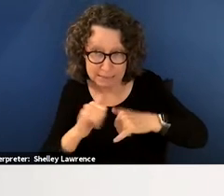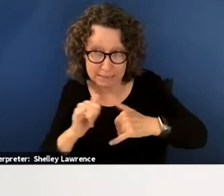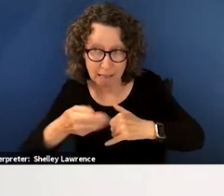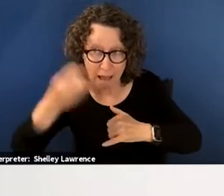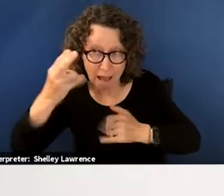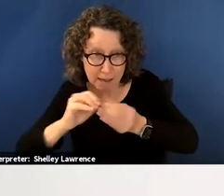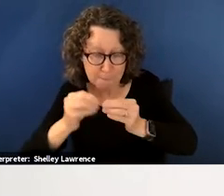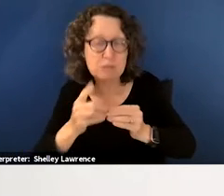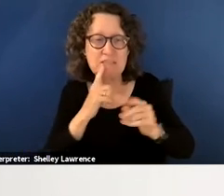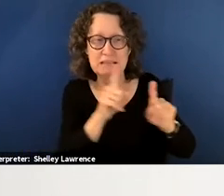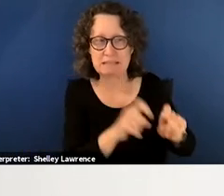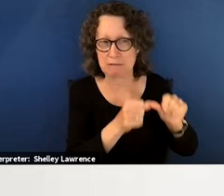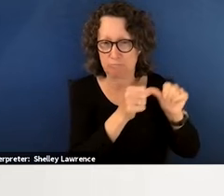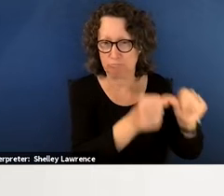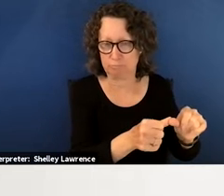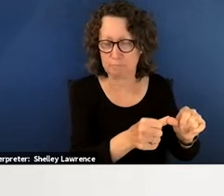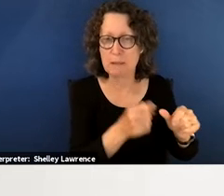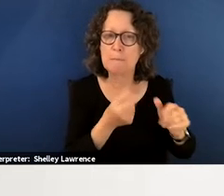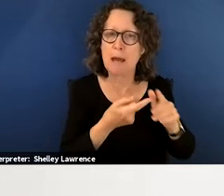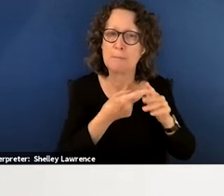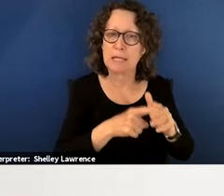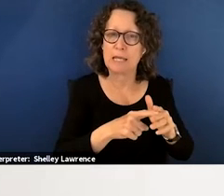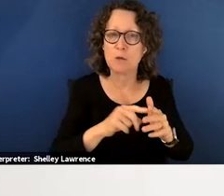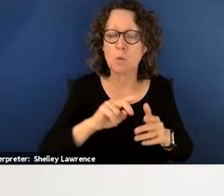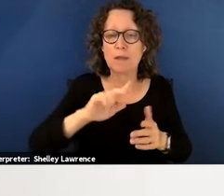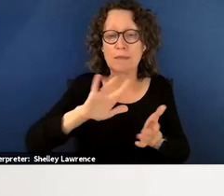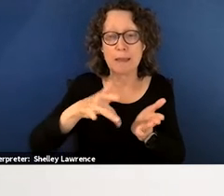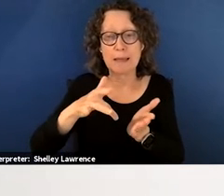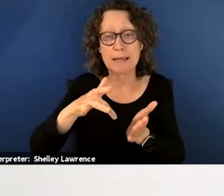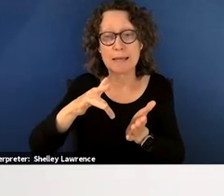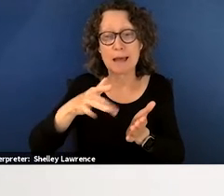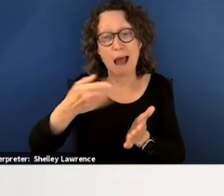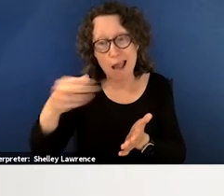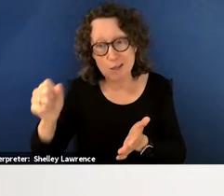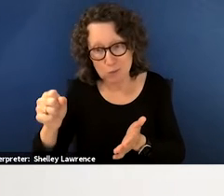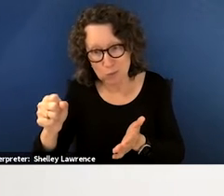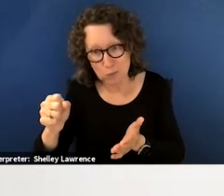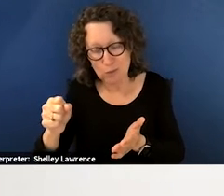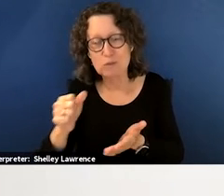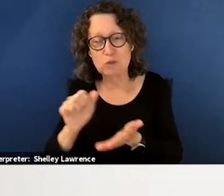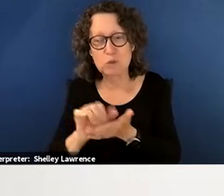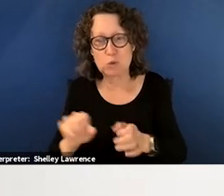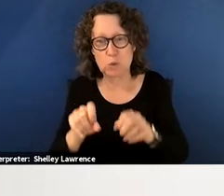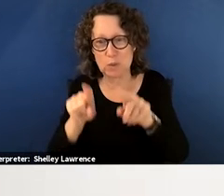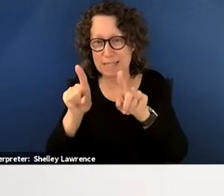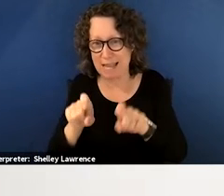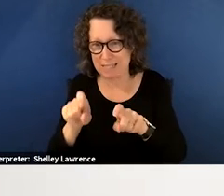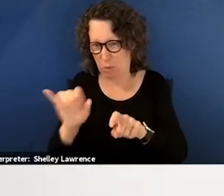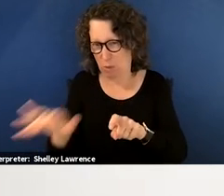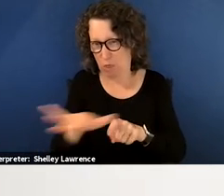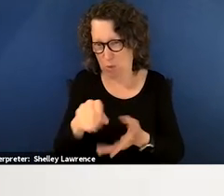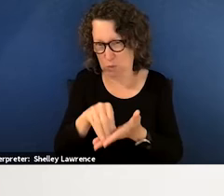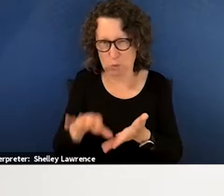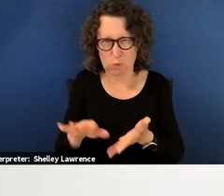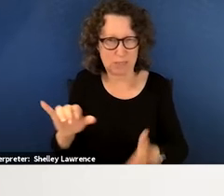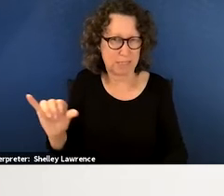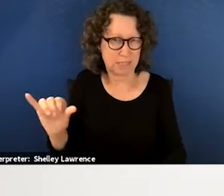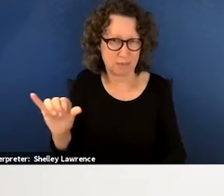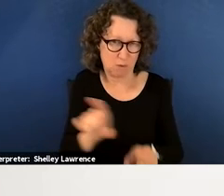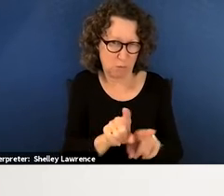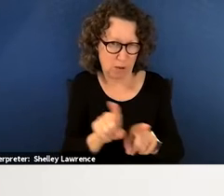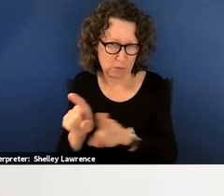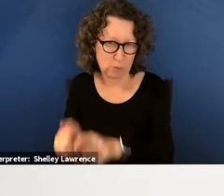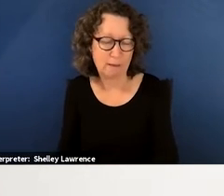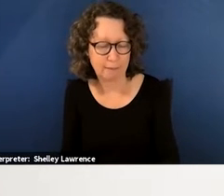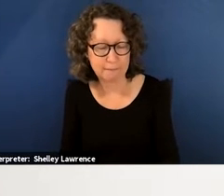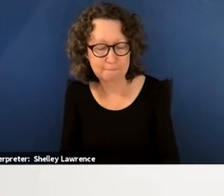nivel significativo en el condado. Pero vamos a estar trabajando con los estudiantes de secundaria y preparatoria para hacer las pruebas